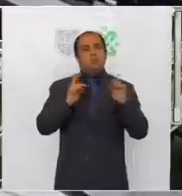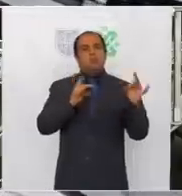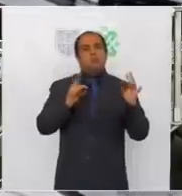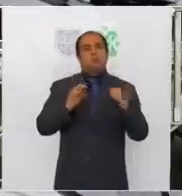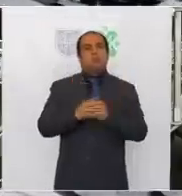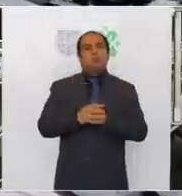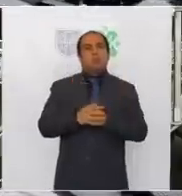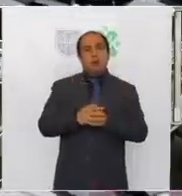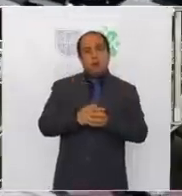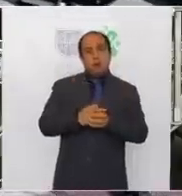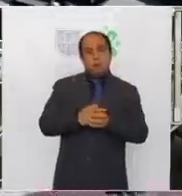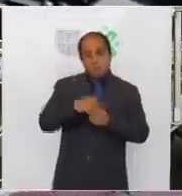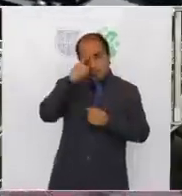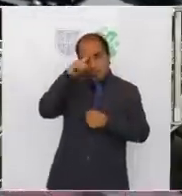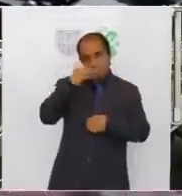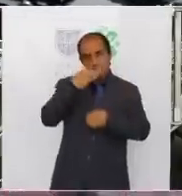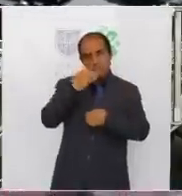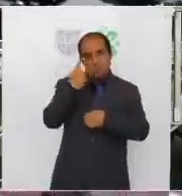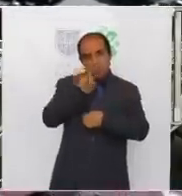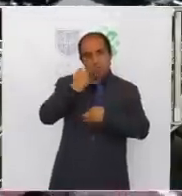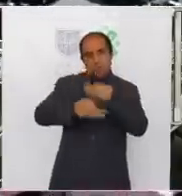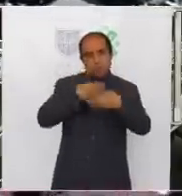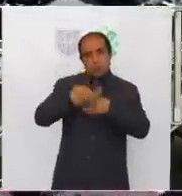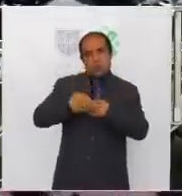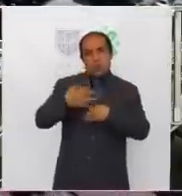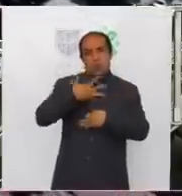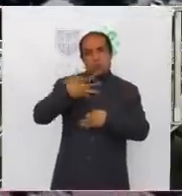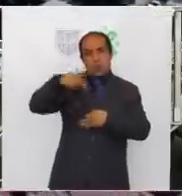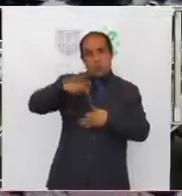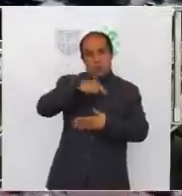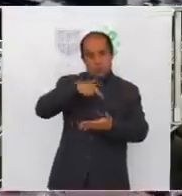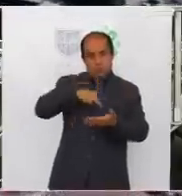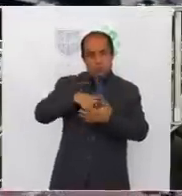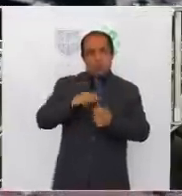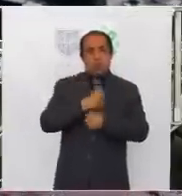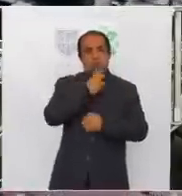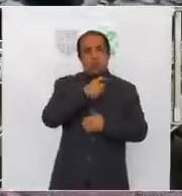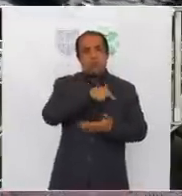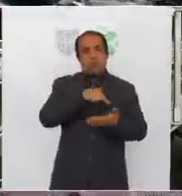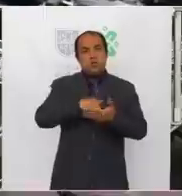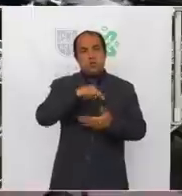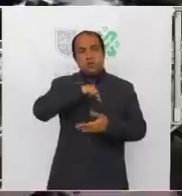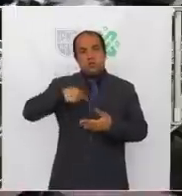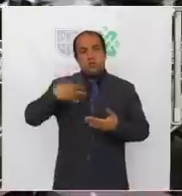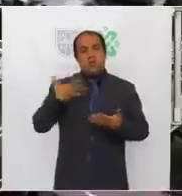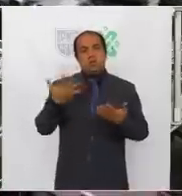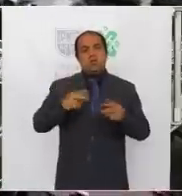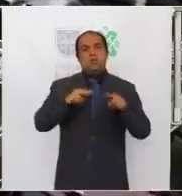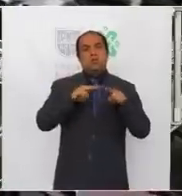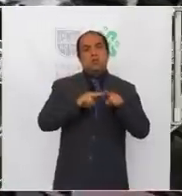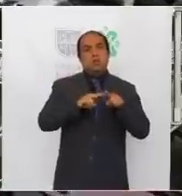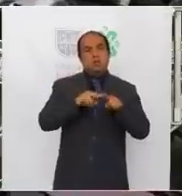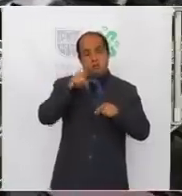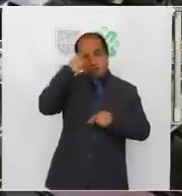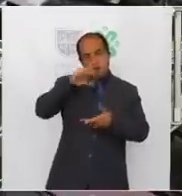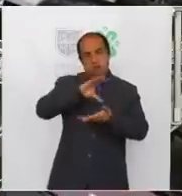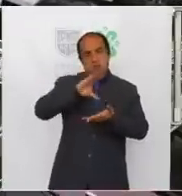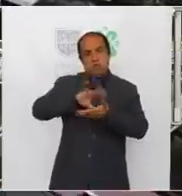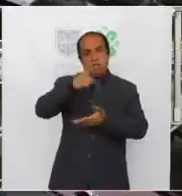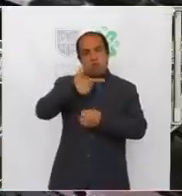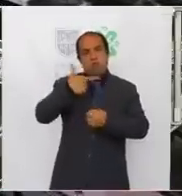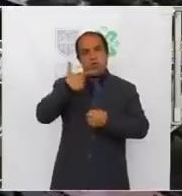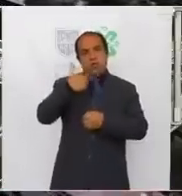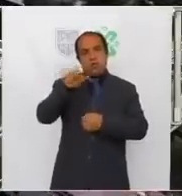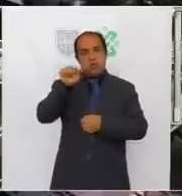para que todo quede en este lugar y ahí en ese lugar vamos a hacer un parque para la colonia del gas. Así